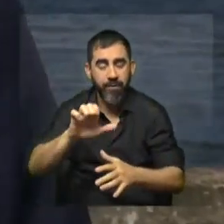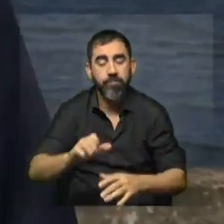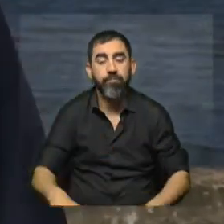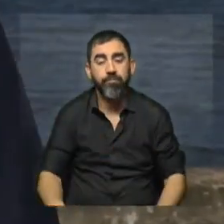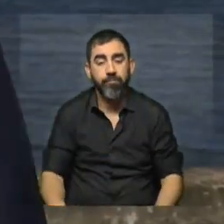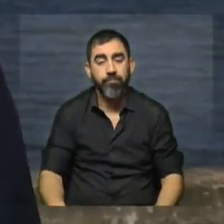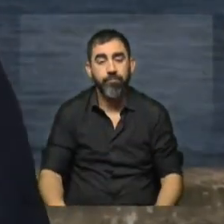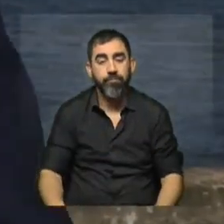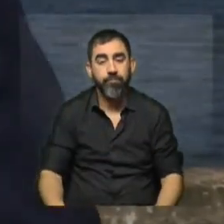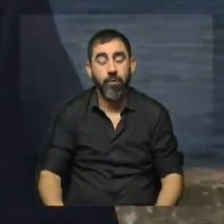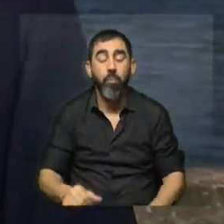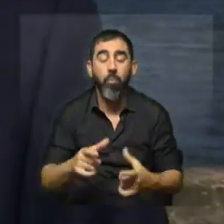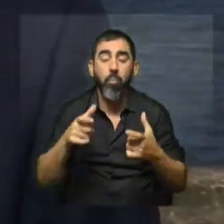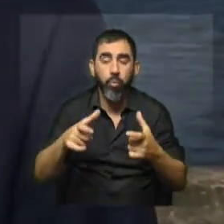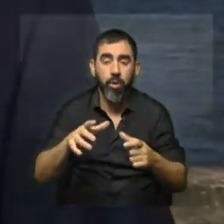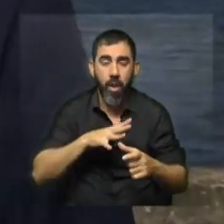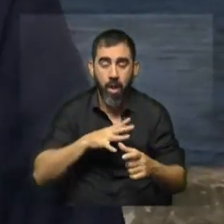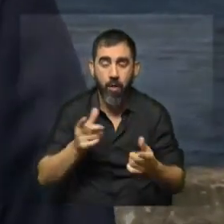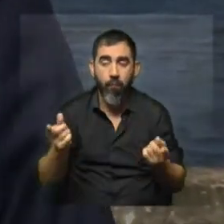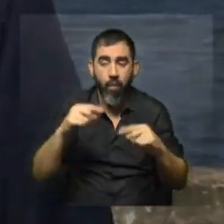Entonces, felizmente lo vamos a tener.